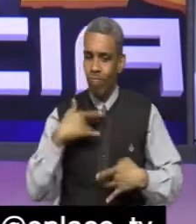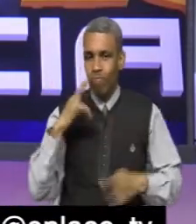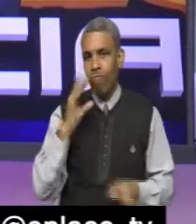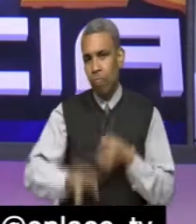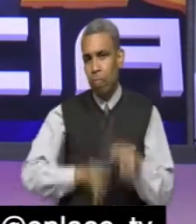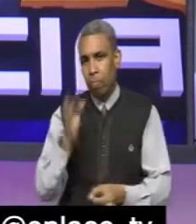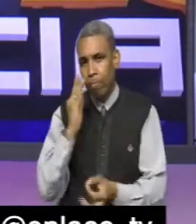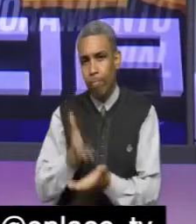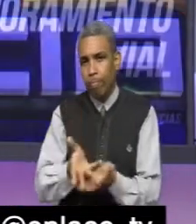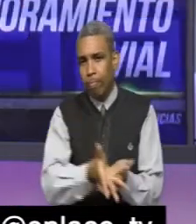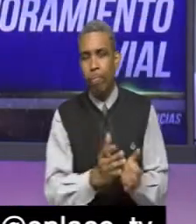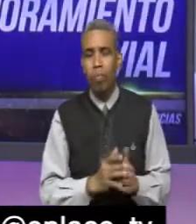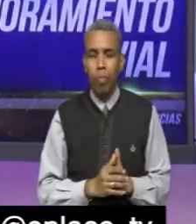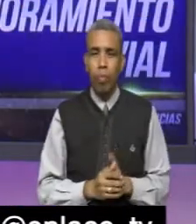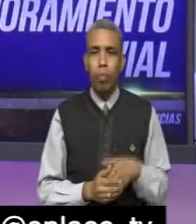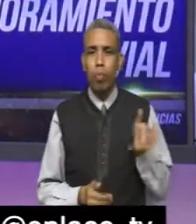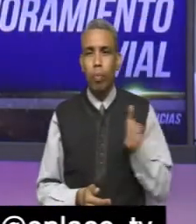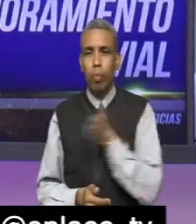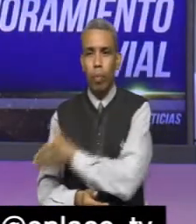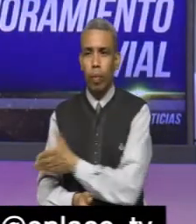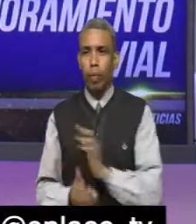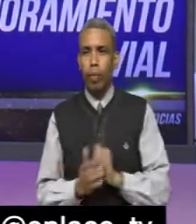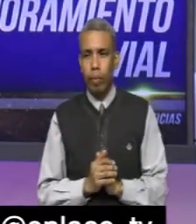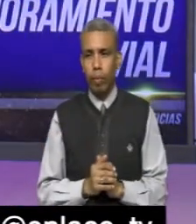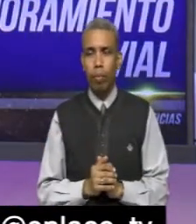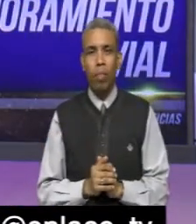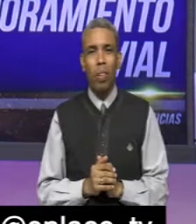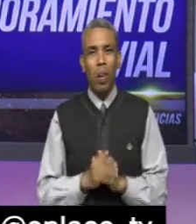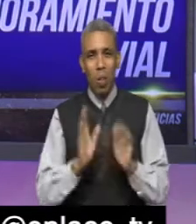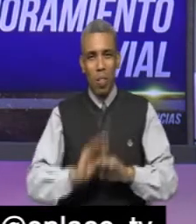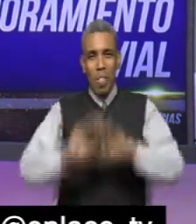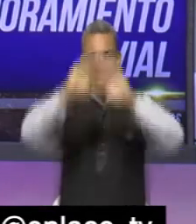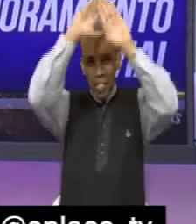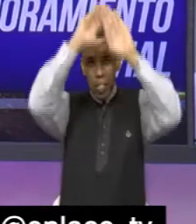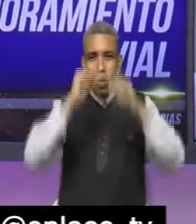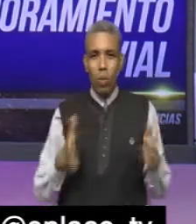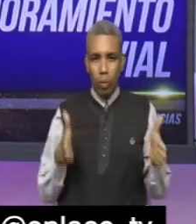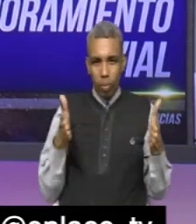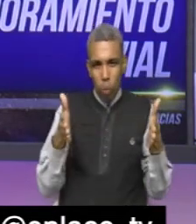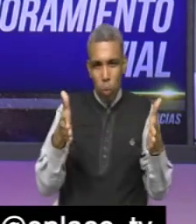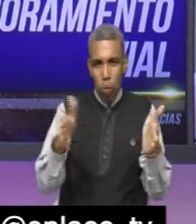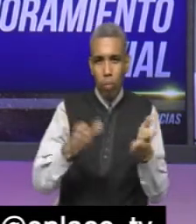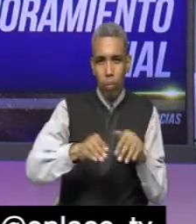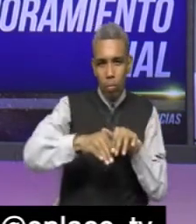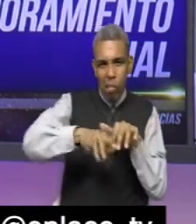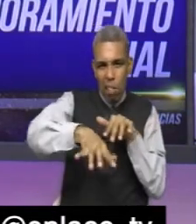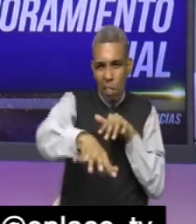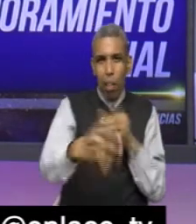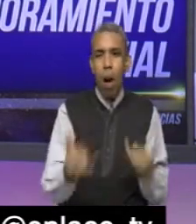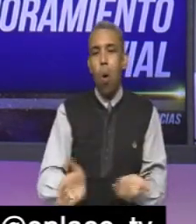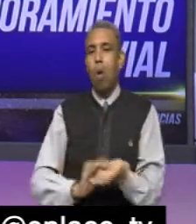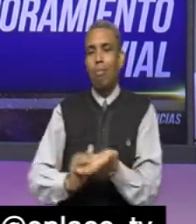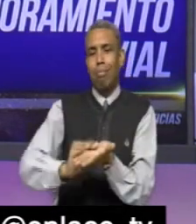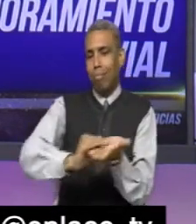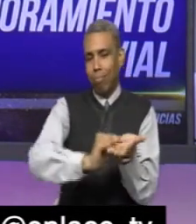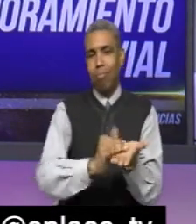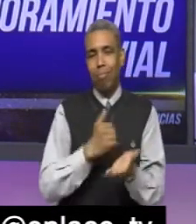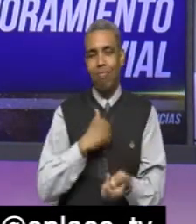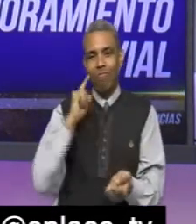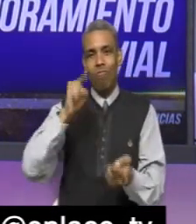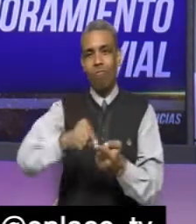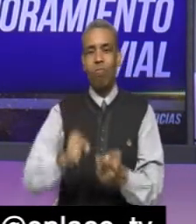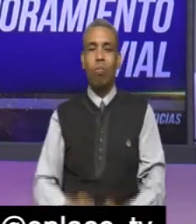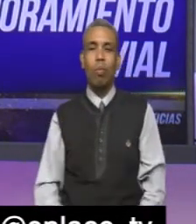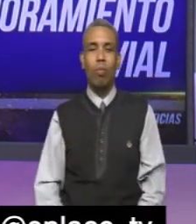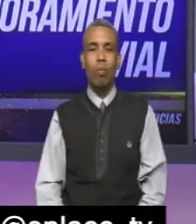Firme en la puerta del 11 del corregimiento del centro, las obras de mejoramiento vial se intervendrán en los puntos más críticos de este carreteable rural